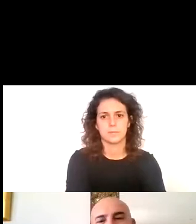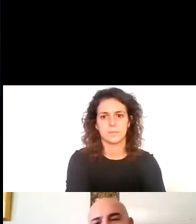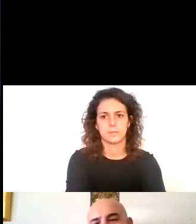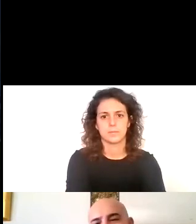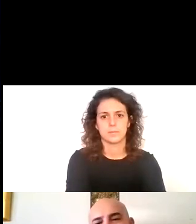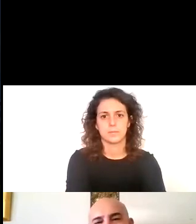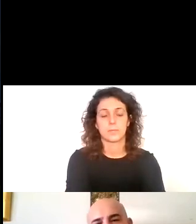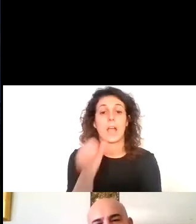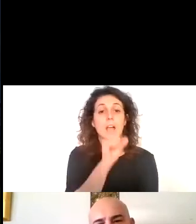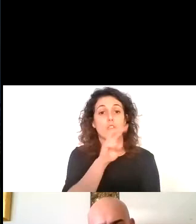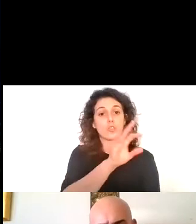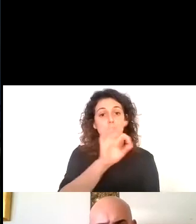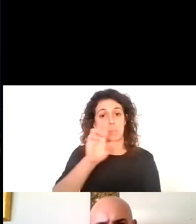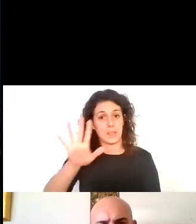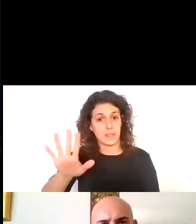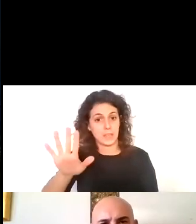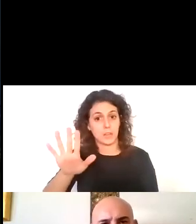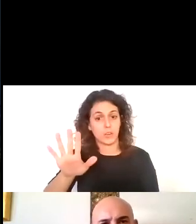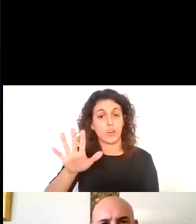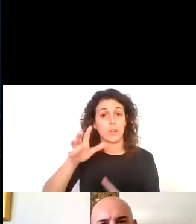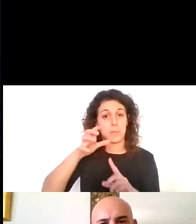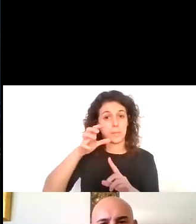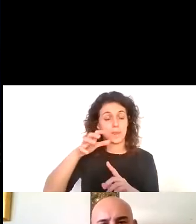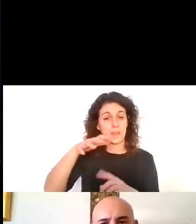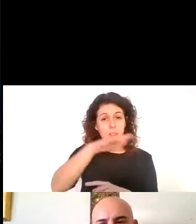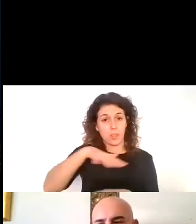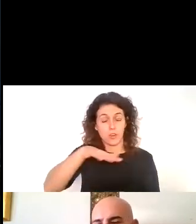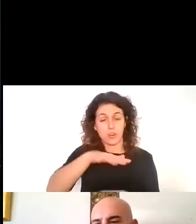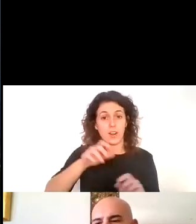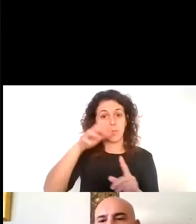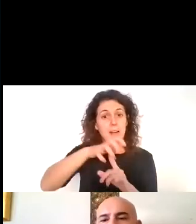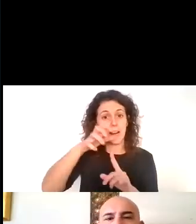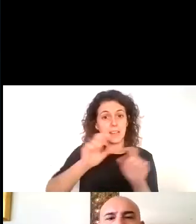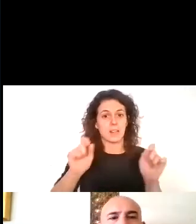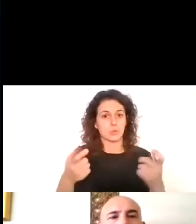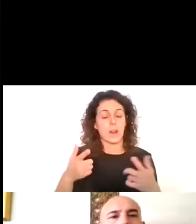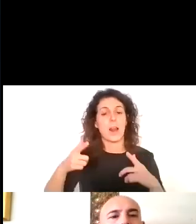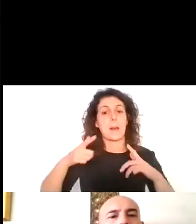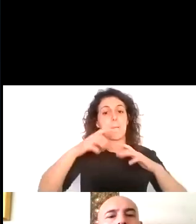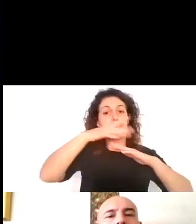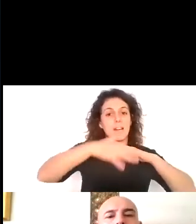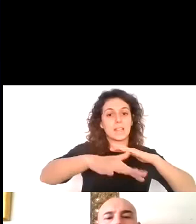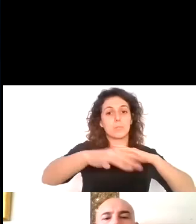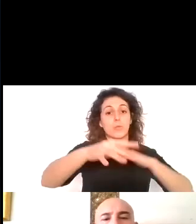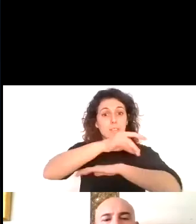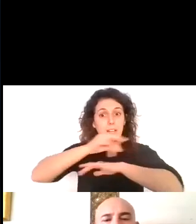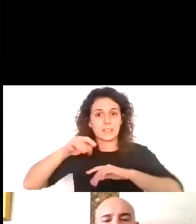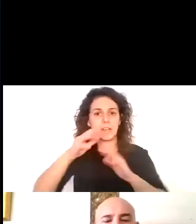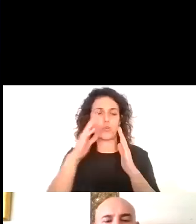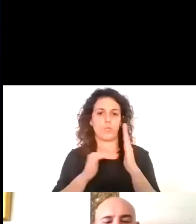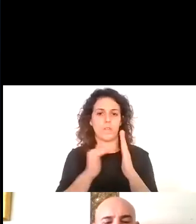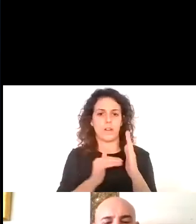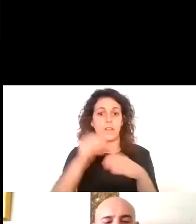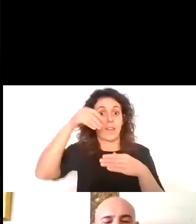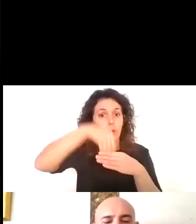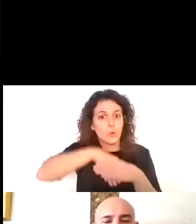En 2005, Serra Gelada fue declarada Parque Natural Marítimo Terrestre de la Comunidad Valenciana, incluido dentro de la